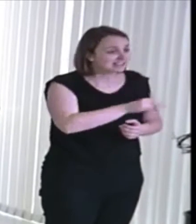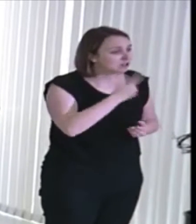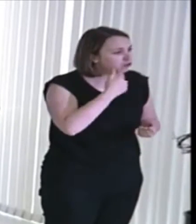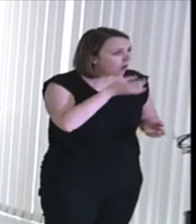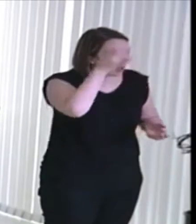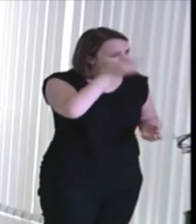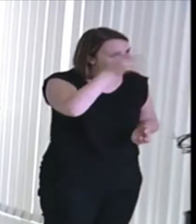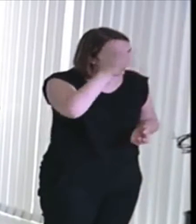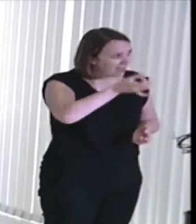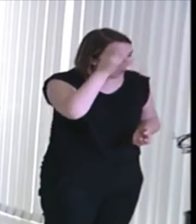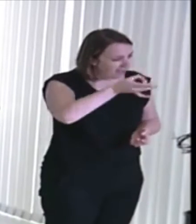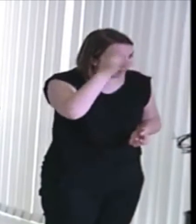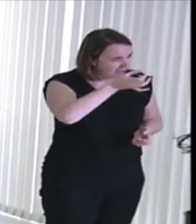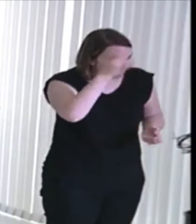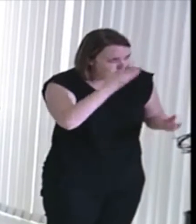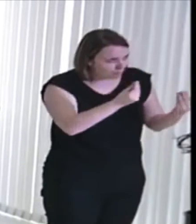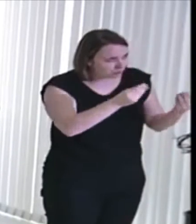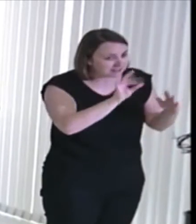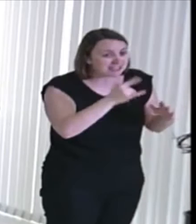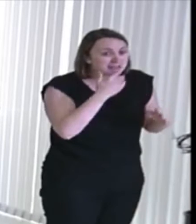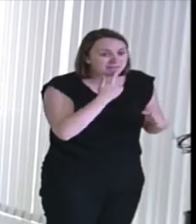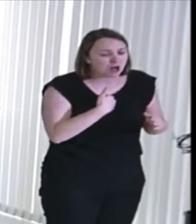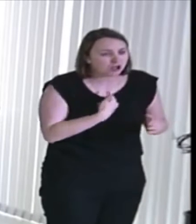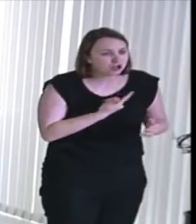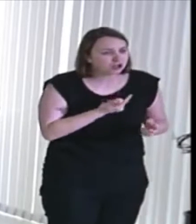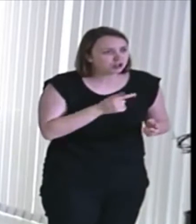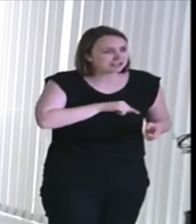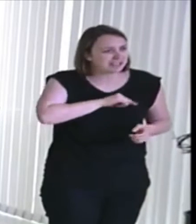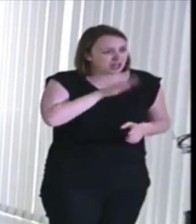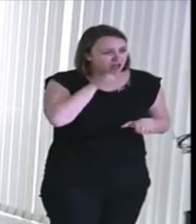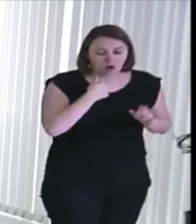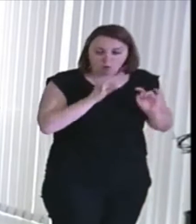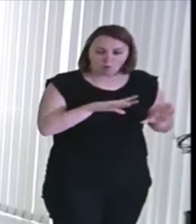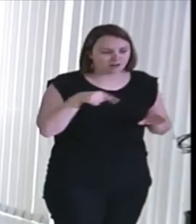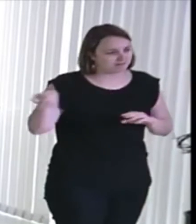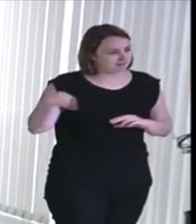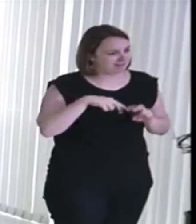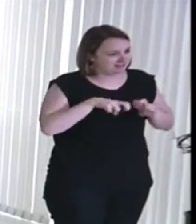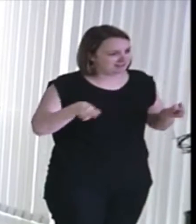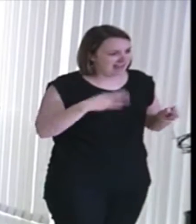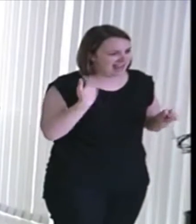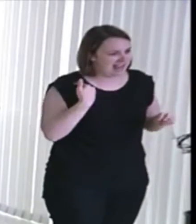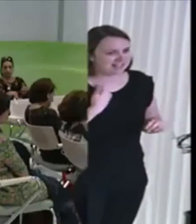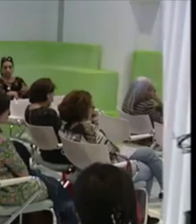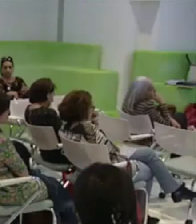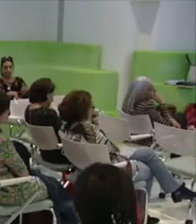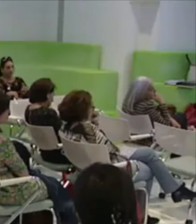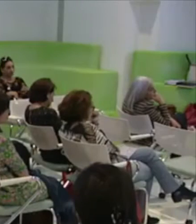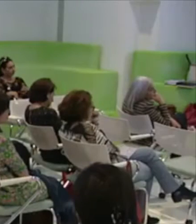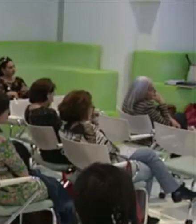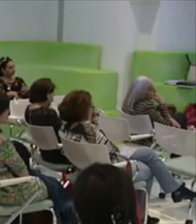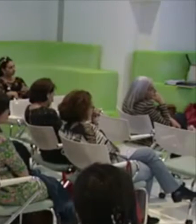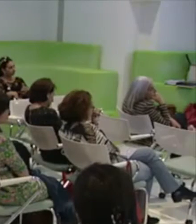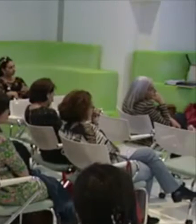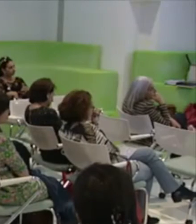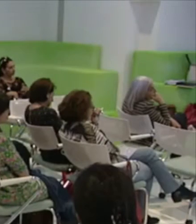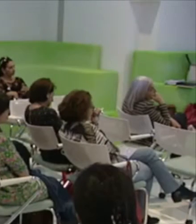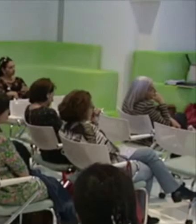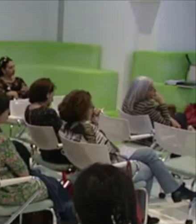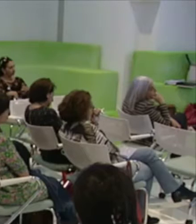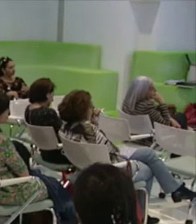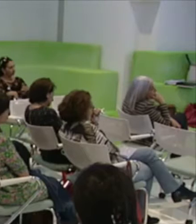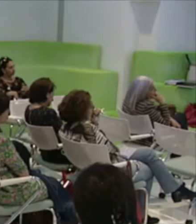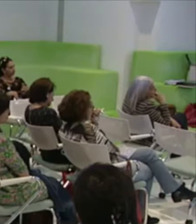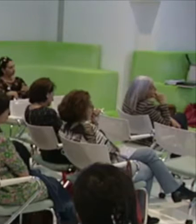ideas, pero me pasa un poco como os pasaba a vosotras, ¿no? Tienes un montón de ideas, pero luego dices, bueno, no va a funcionar. O no, es que no tengo dinero, o es